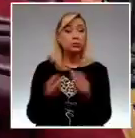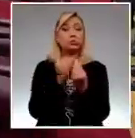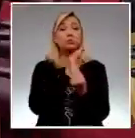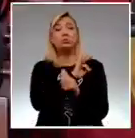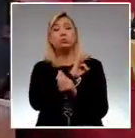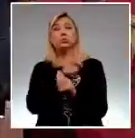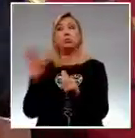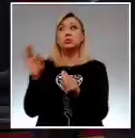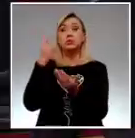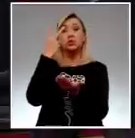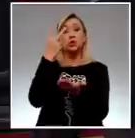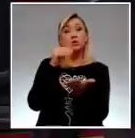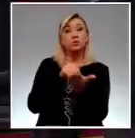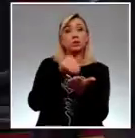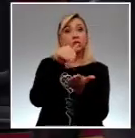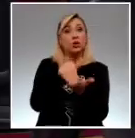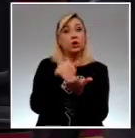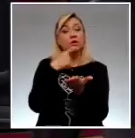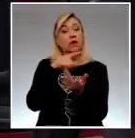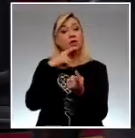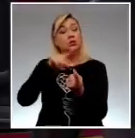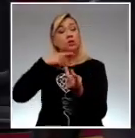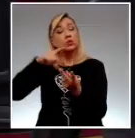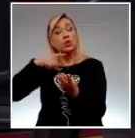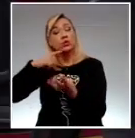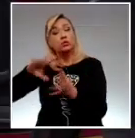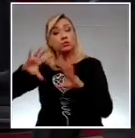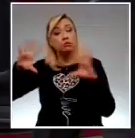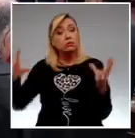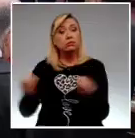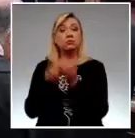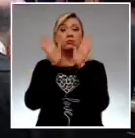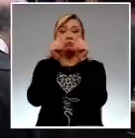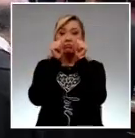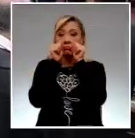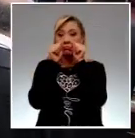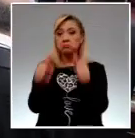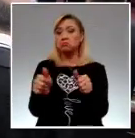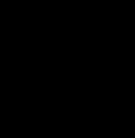millones de asuntos. Para el canal del Poder Judicial de la Federación, Mario López Peña.